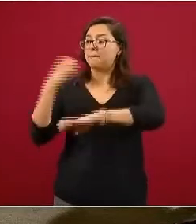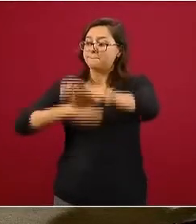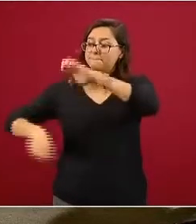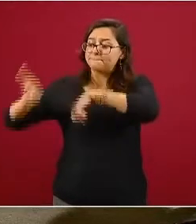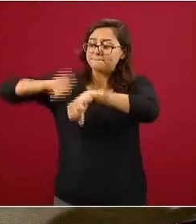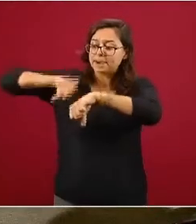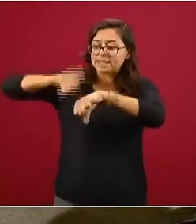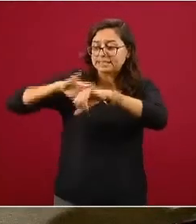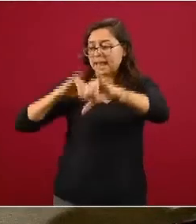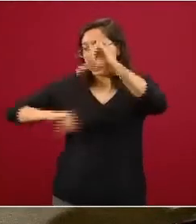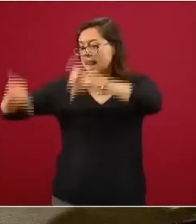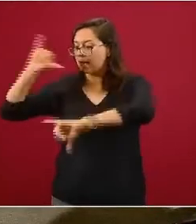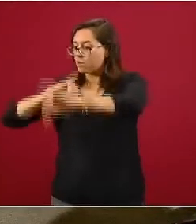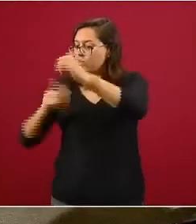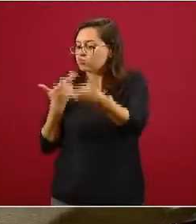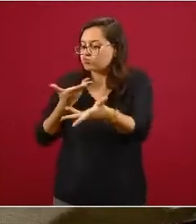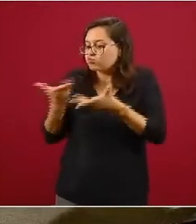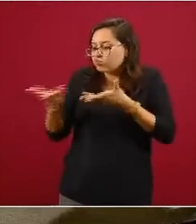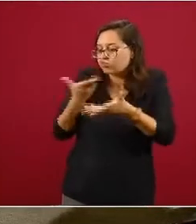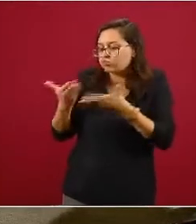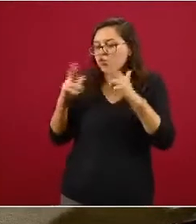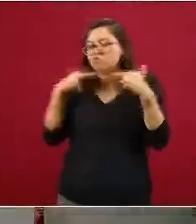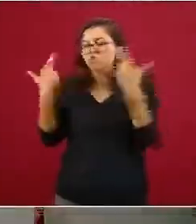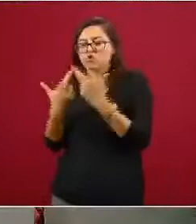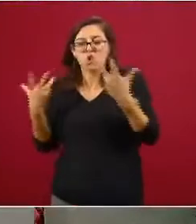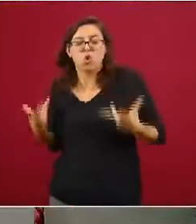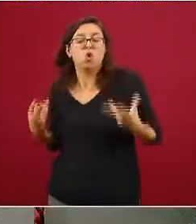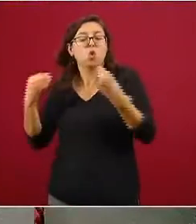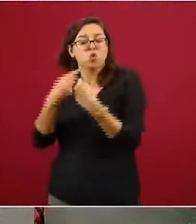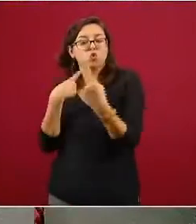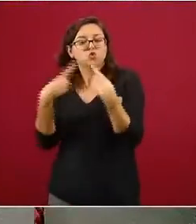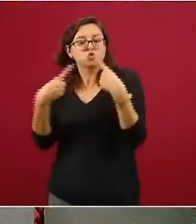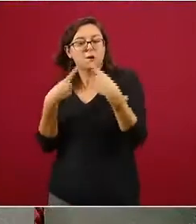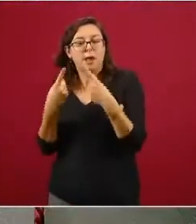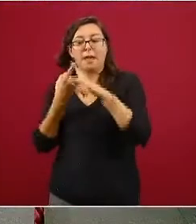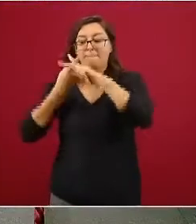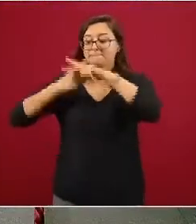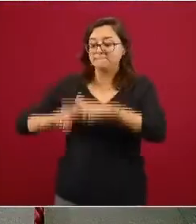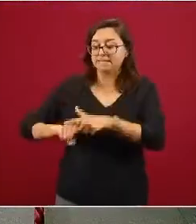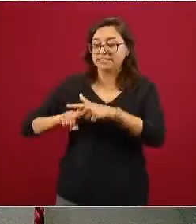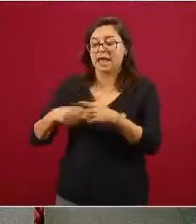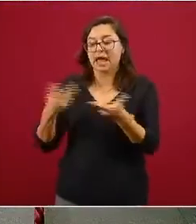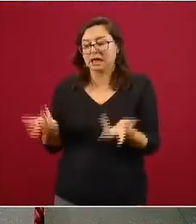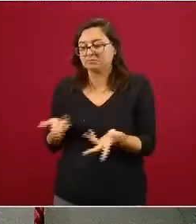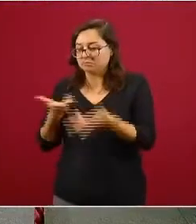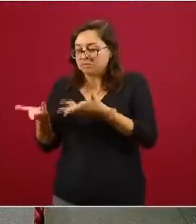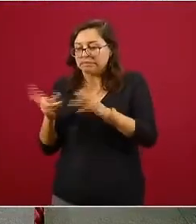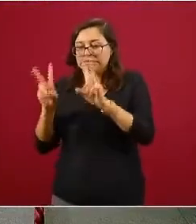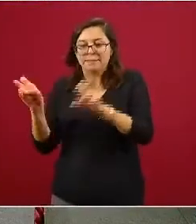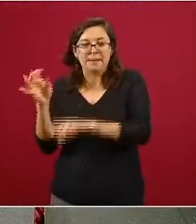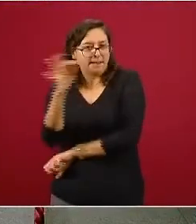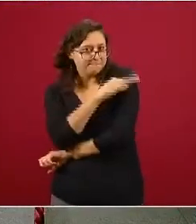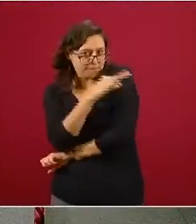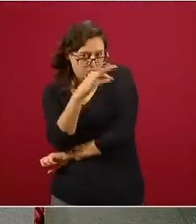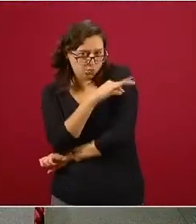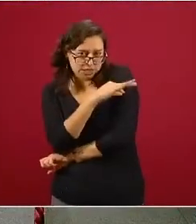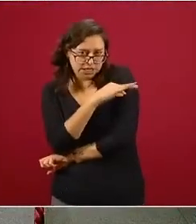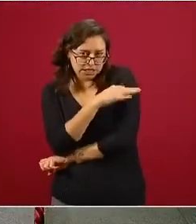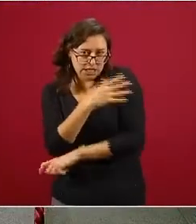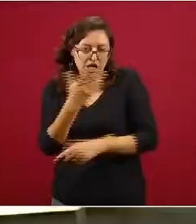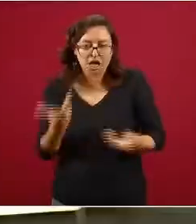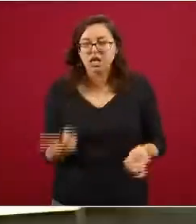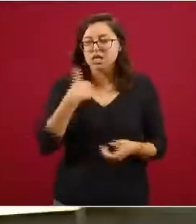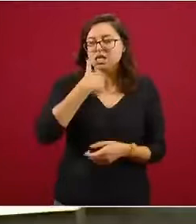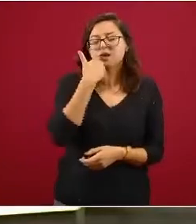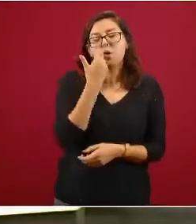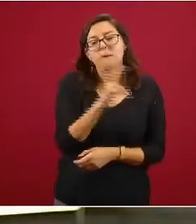laboratorios para iniciar lo que será el proceso de la creación de una vacuna. Yo quiero preguntarle,